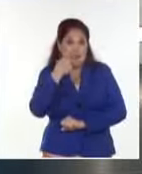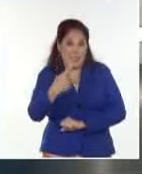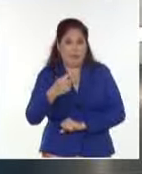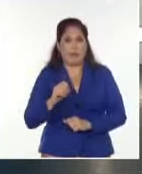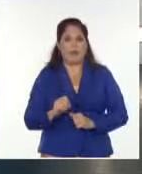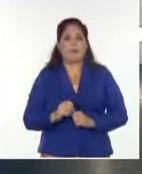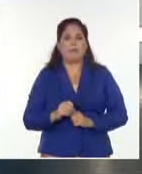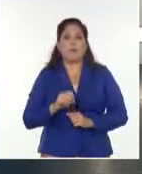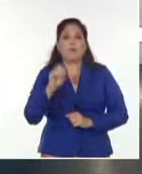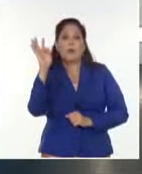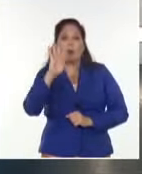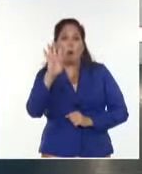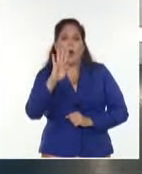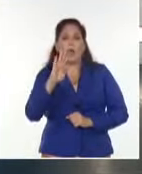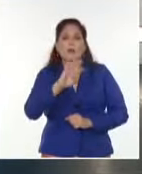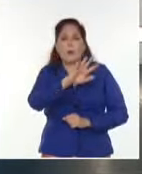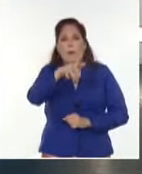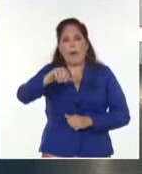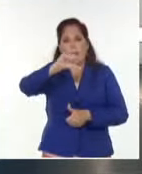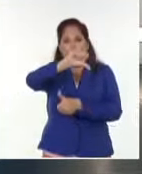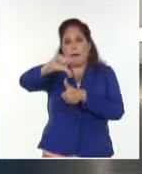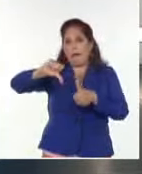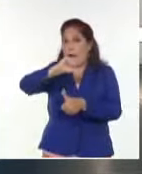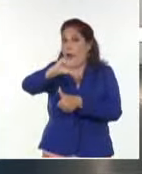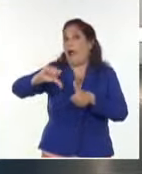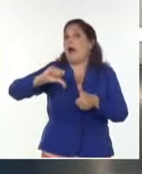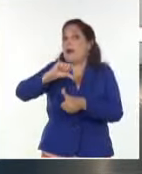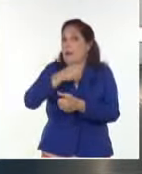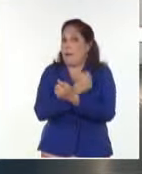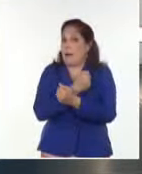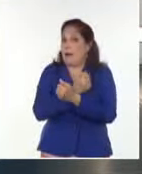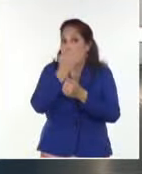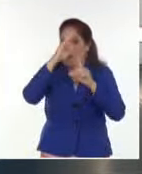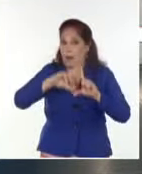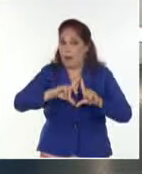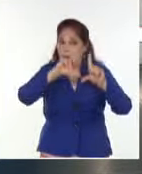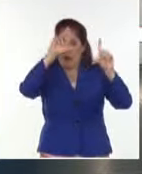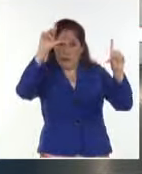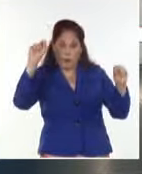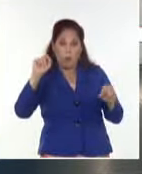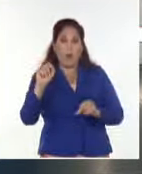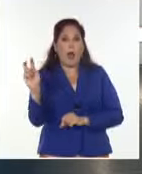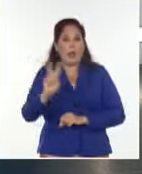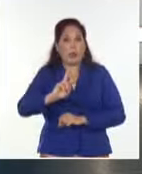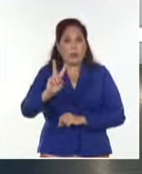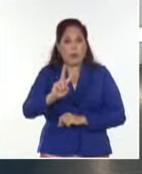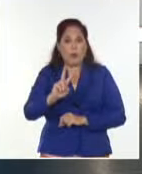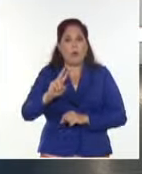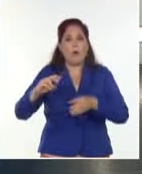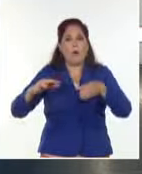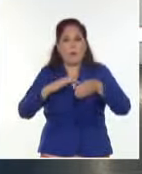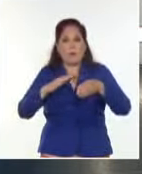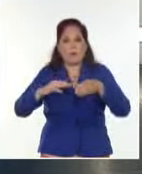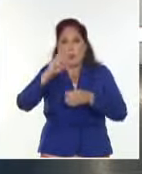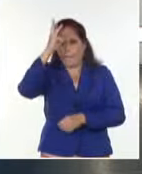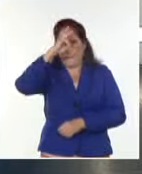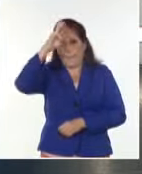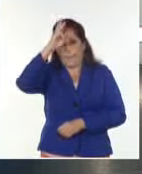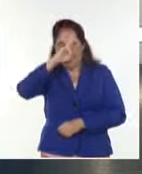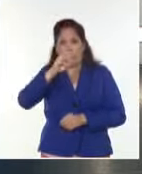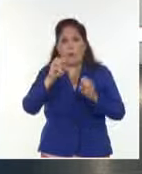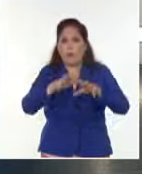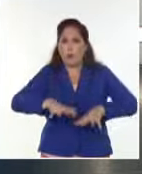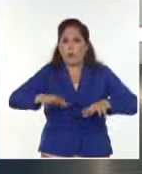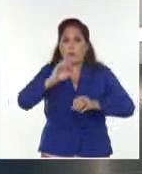4 lo harán en el Mar Caribe, un peligro bastante significativo para Cuba, y 2 lo harán en el Golfo de México. Y es que las condiciones tanto